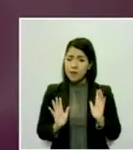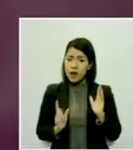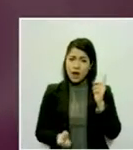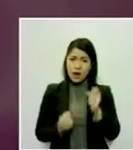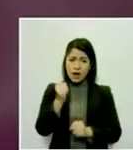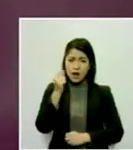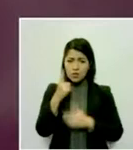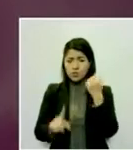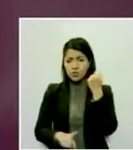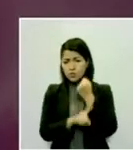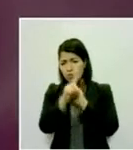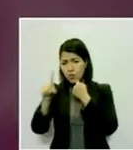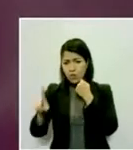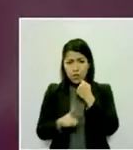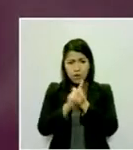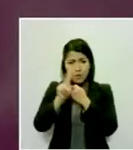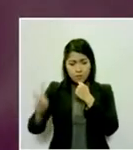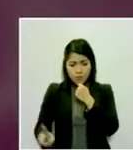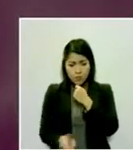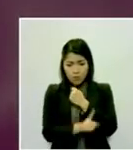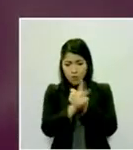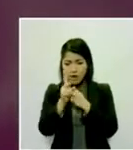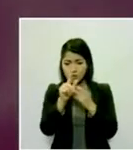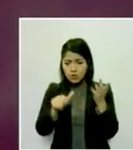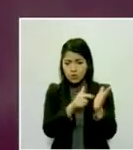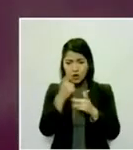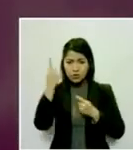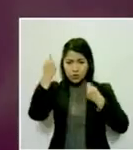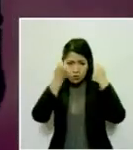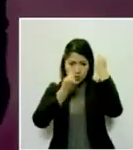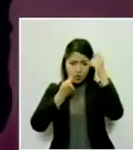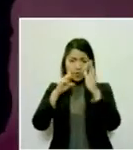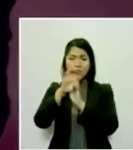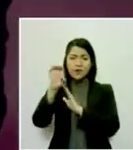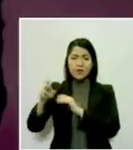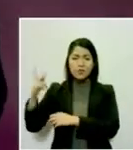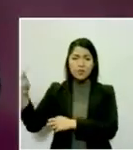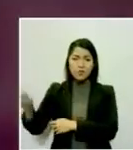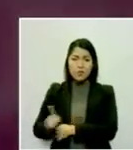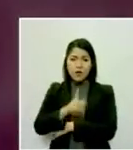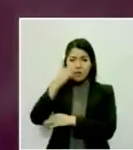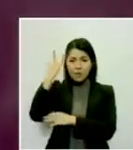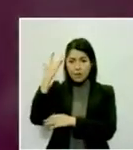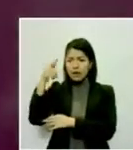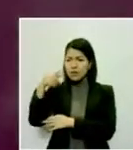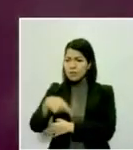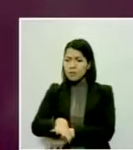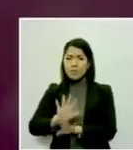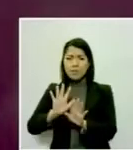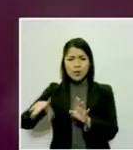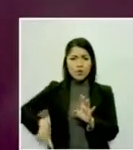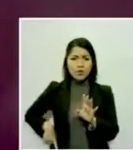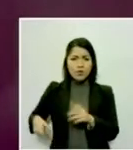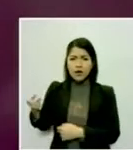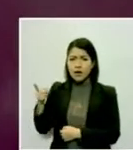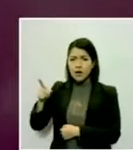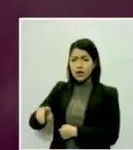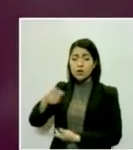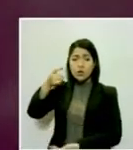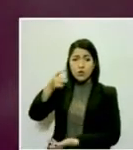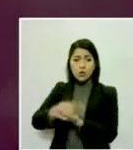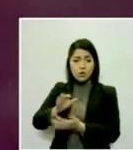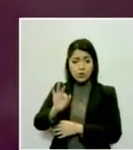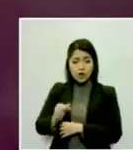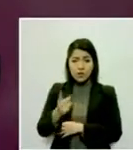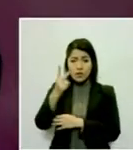algunos delitos, población, áreas turísticas, como pueblos mágicos, pero nuestro gobernador instruyó que no nada más fuera para